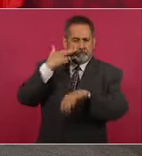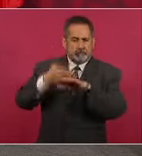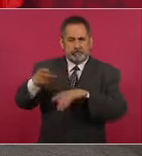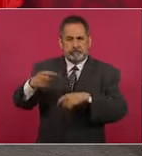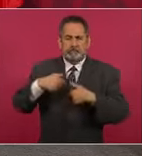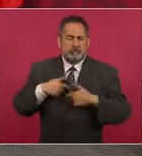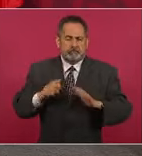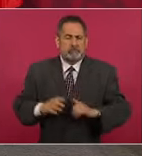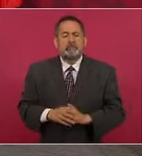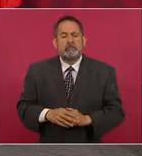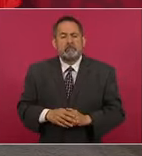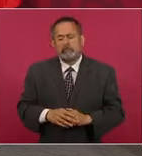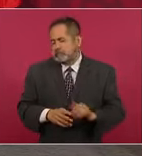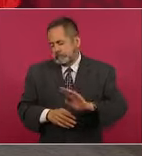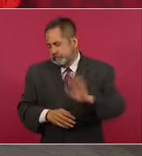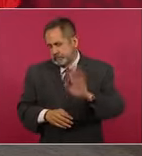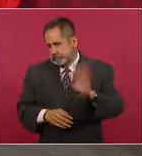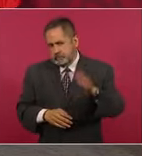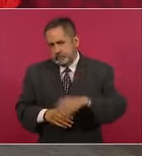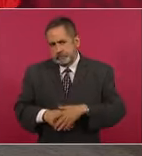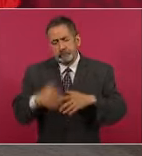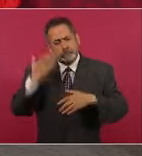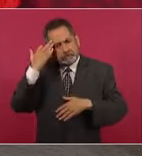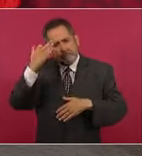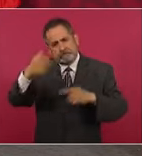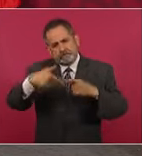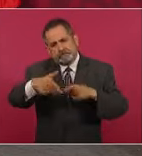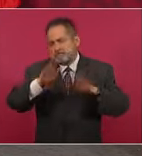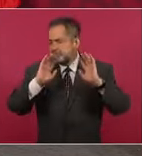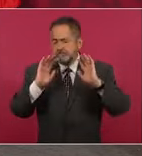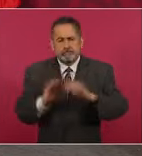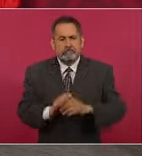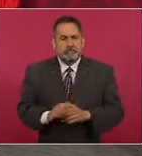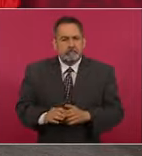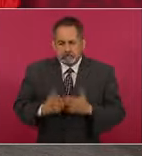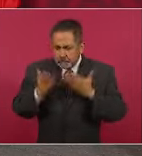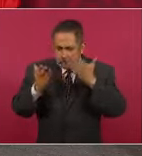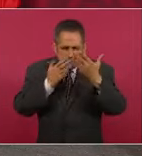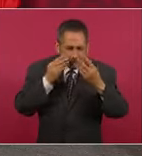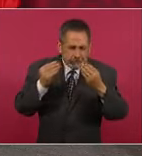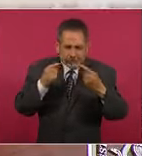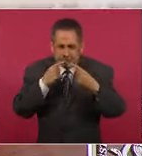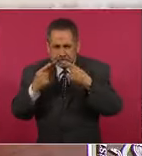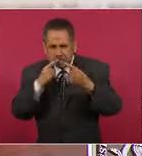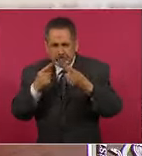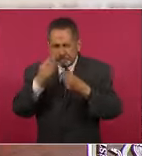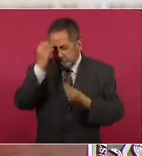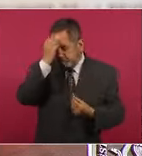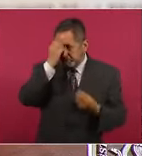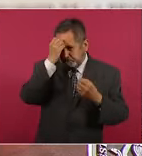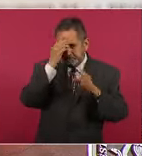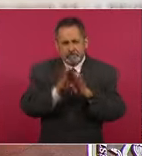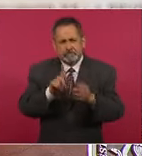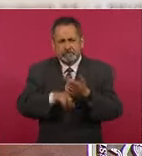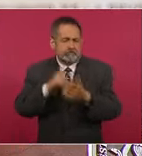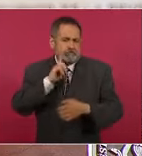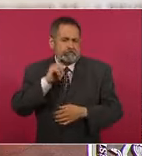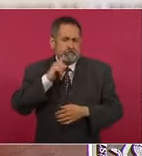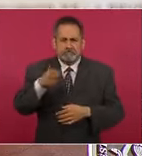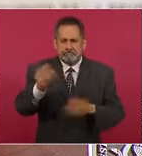No, ya, porque que lleve tiempo el análisis, la reflexión,